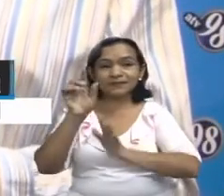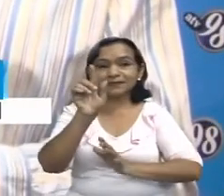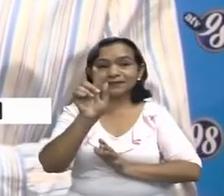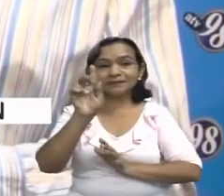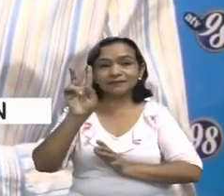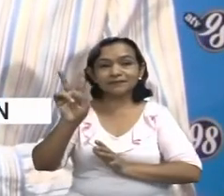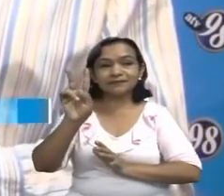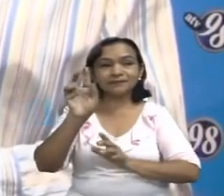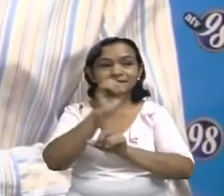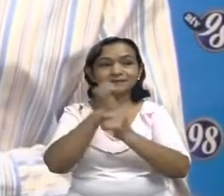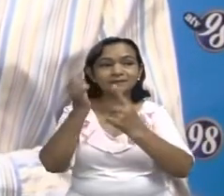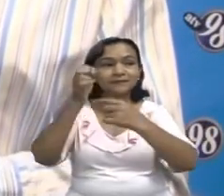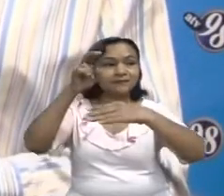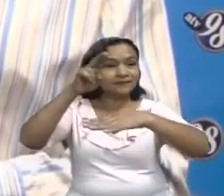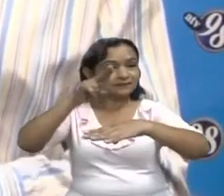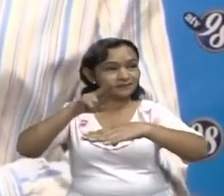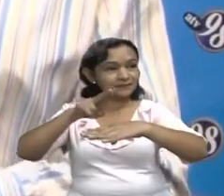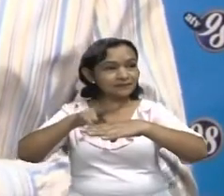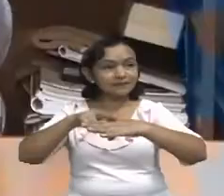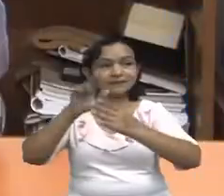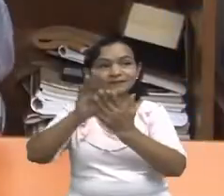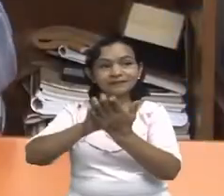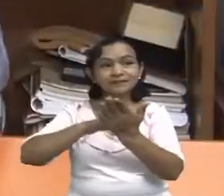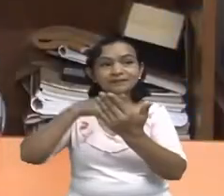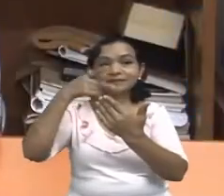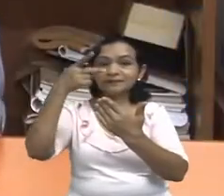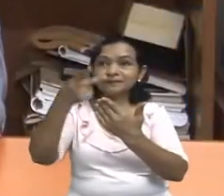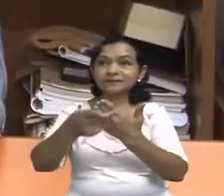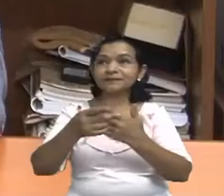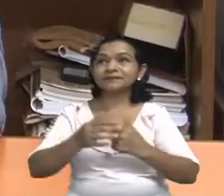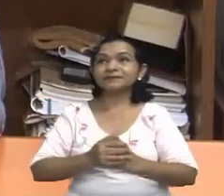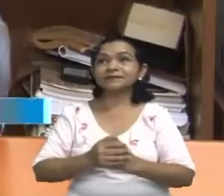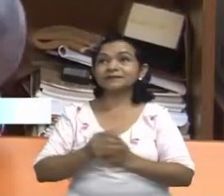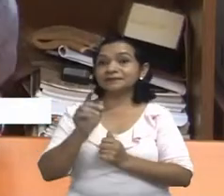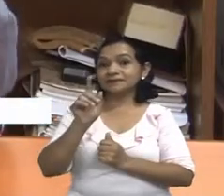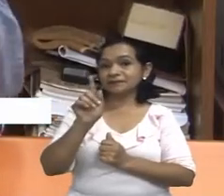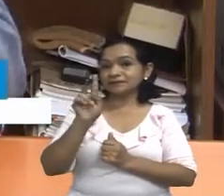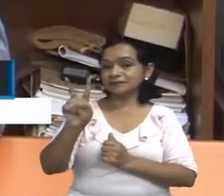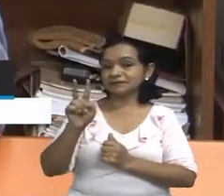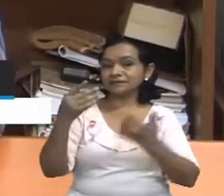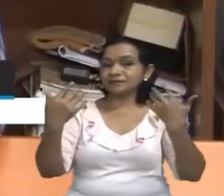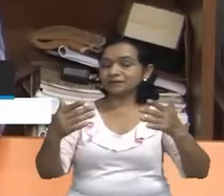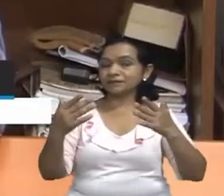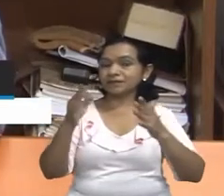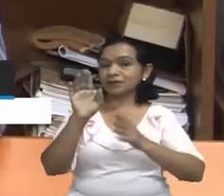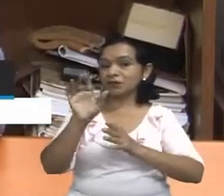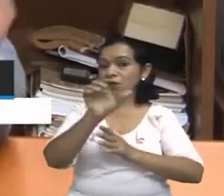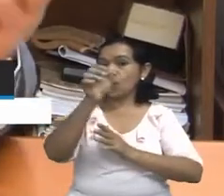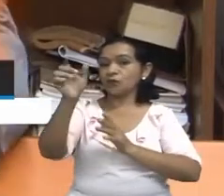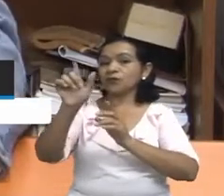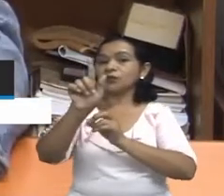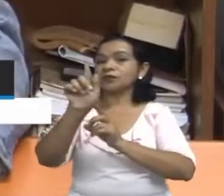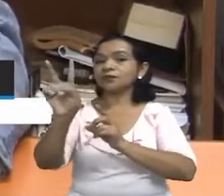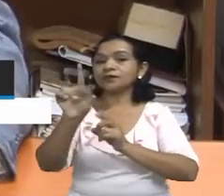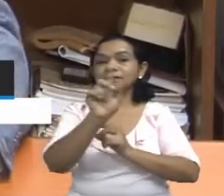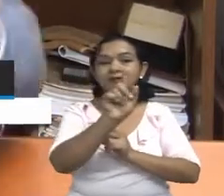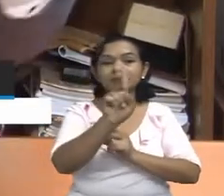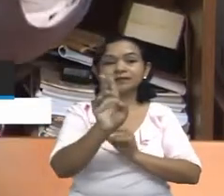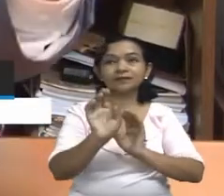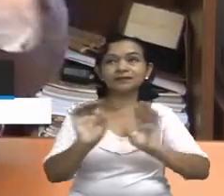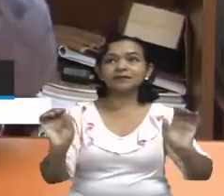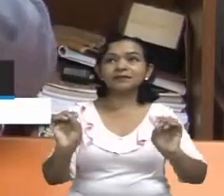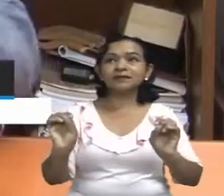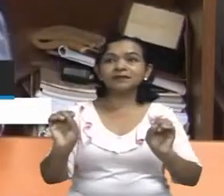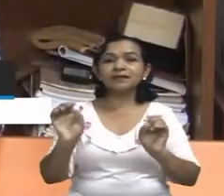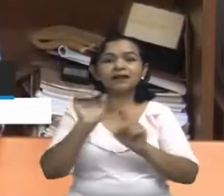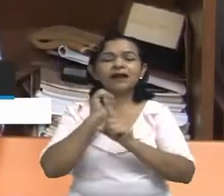también ha contribuido con sus programas. Y este canal se convirtió en una referencia de los otros medios, porque no hacía falta ya ir a